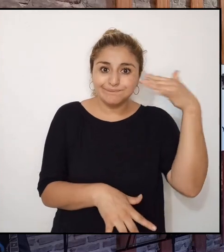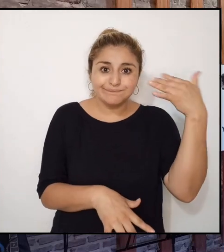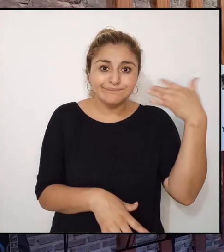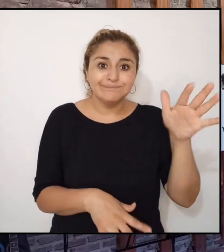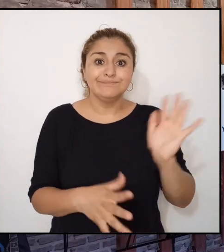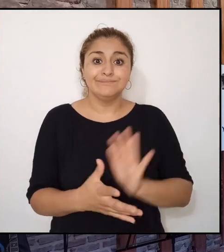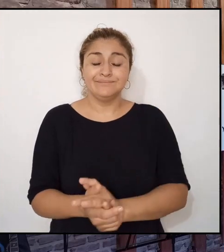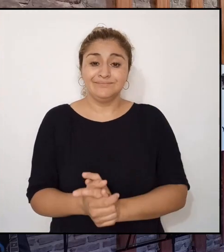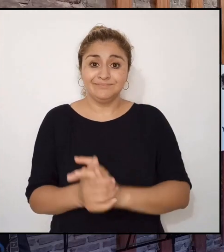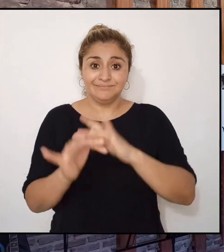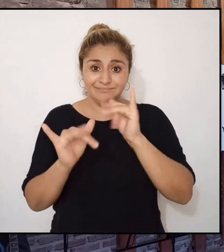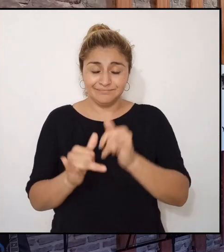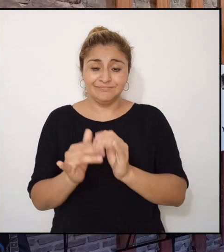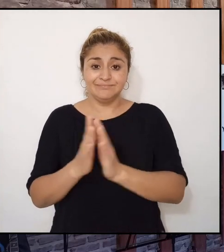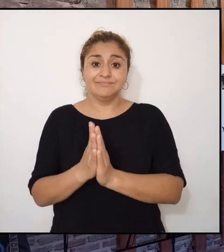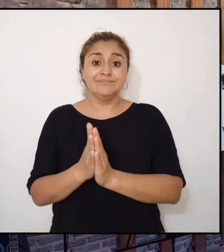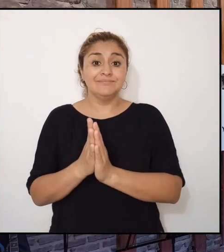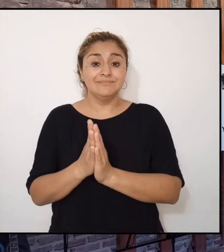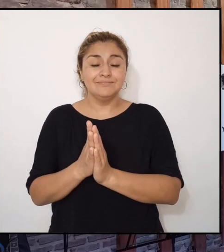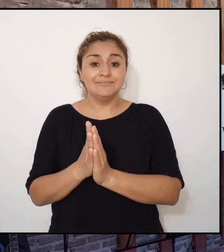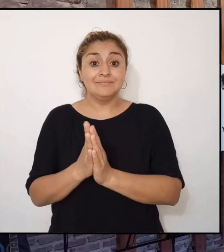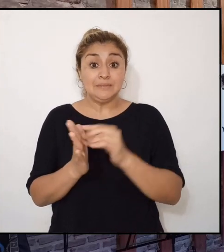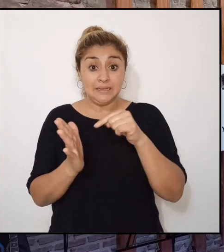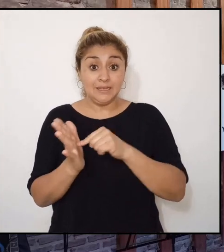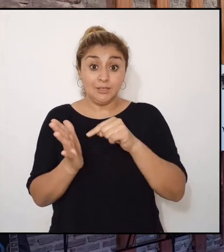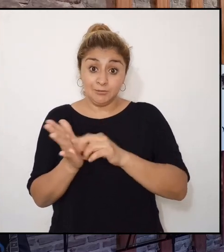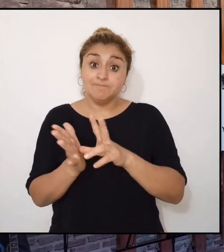Conozca al Señor más. Y su vida va a cambiar.